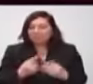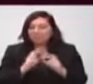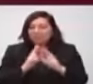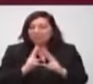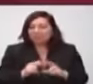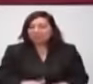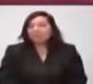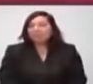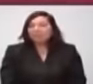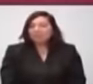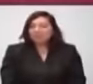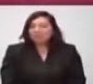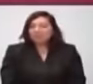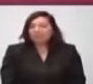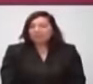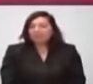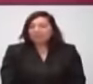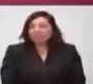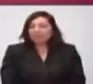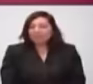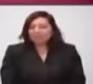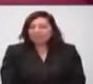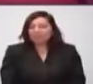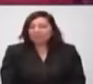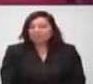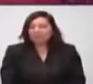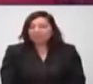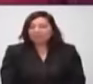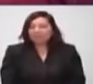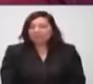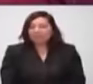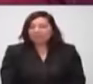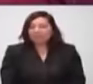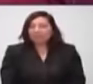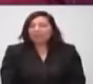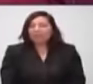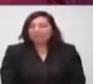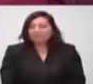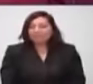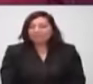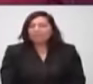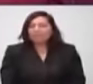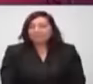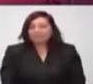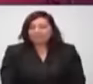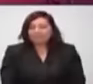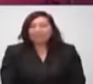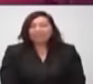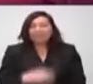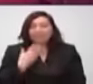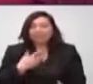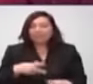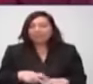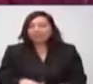por supuesto por alusión. Por favor, Martorell. Por supuesto, no se preocupe. Congresista Martorell. Por favor, congresista Martorell. Gracias, presidente. Gracias por la introducción a